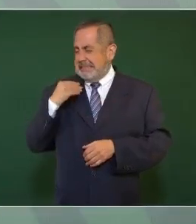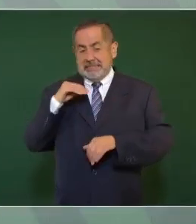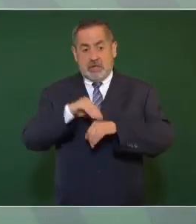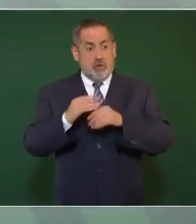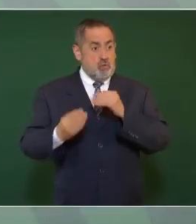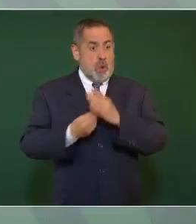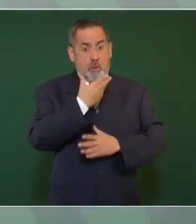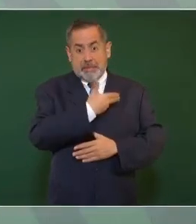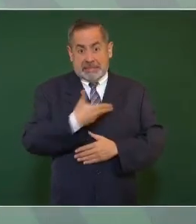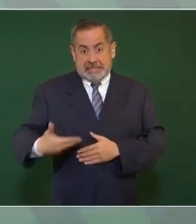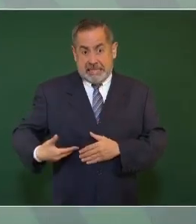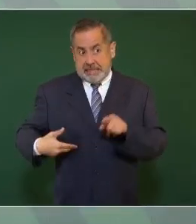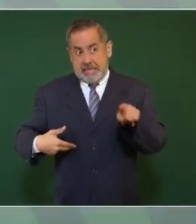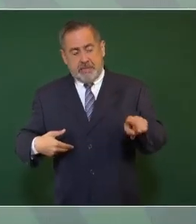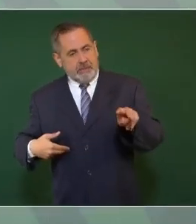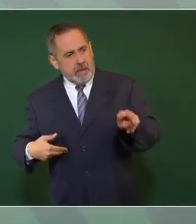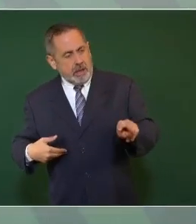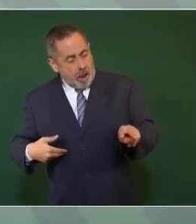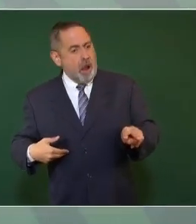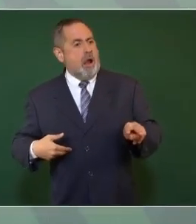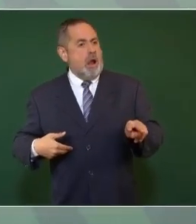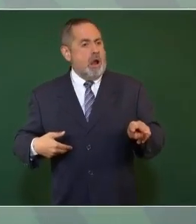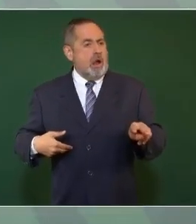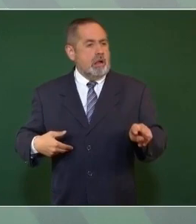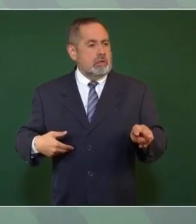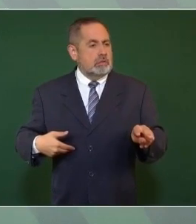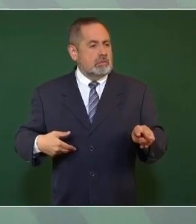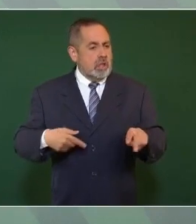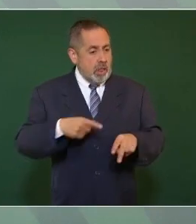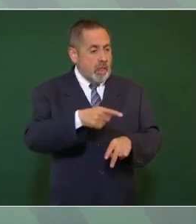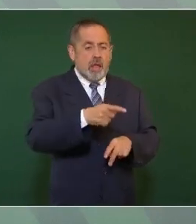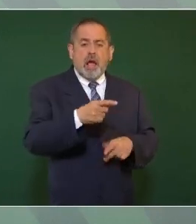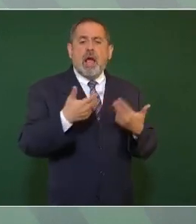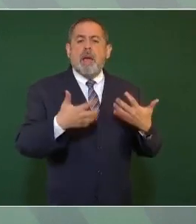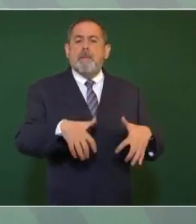convirtió las deudas privadas